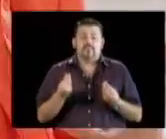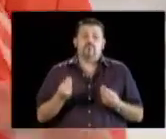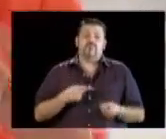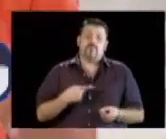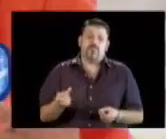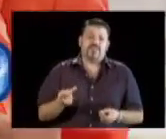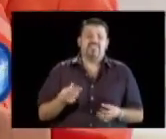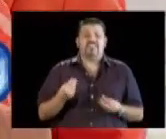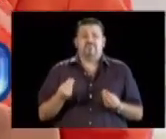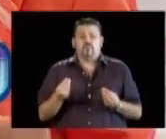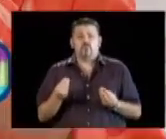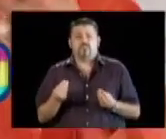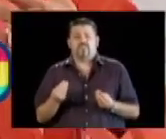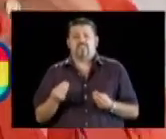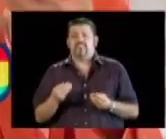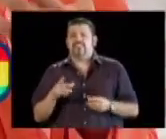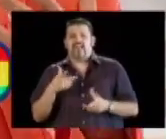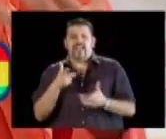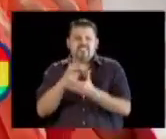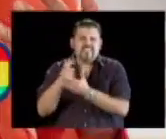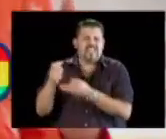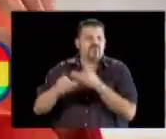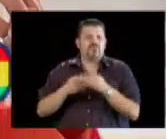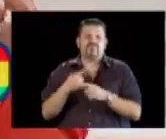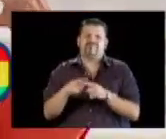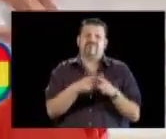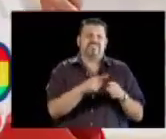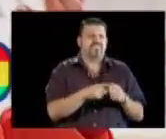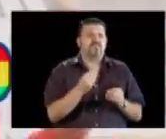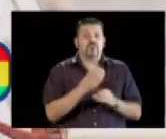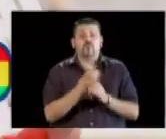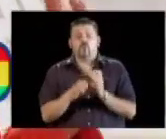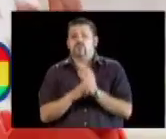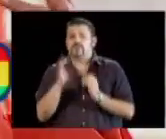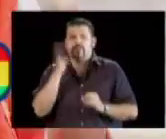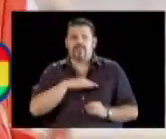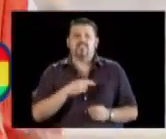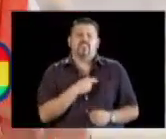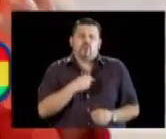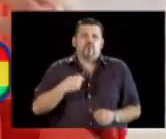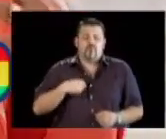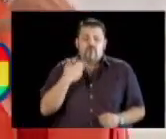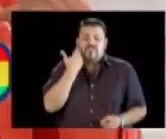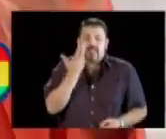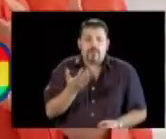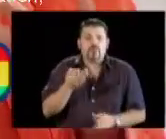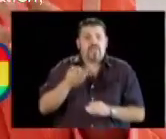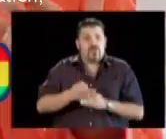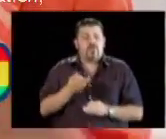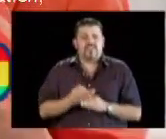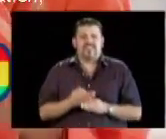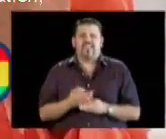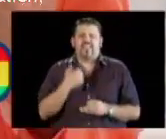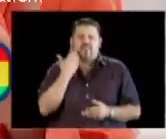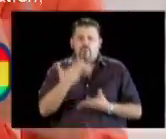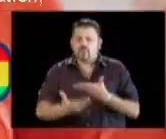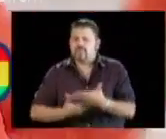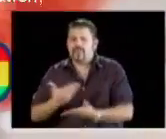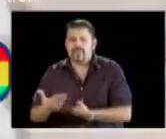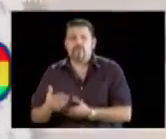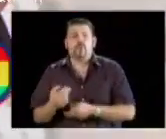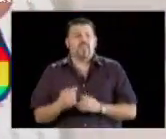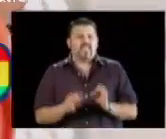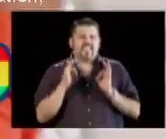violencia, ustedes todos lo conocen en esta ciudad, y nosotros lo que hemos querido hacer es que a partir de brindarles excelencia en la